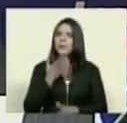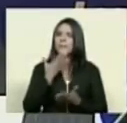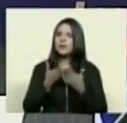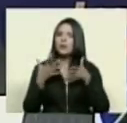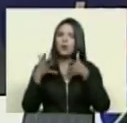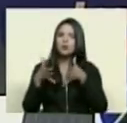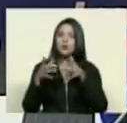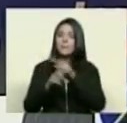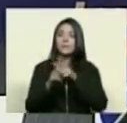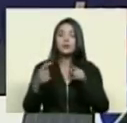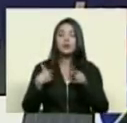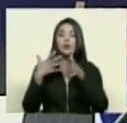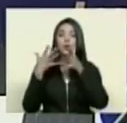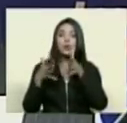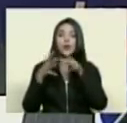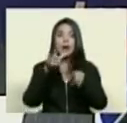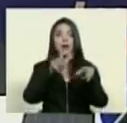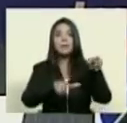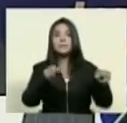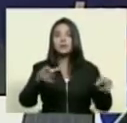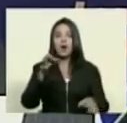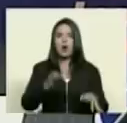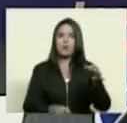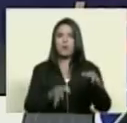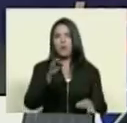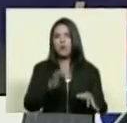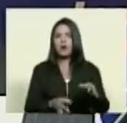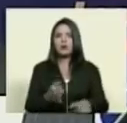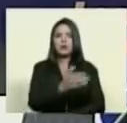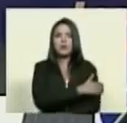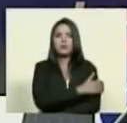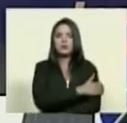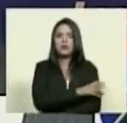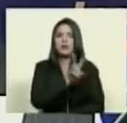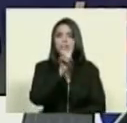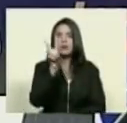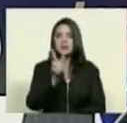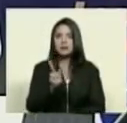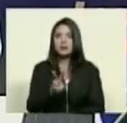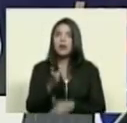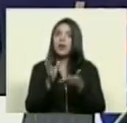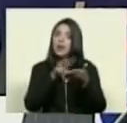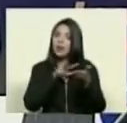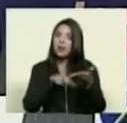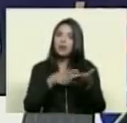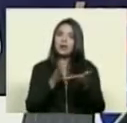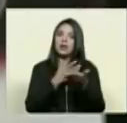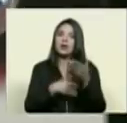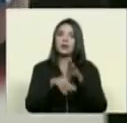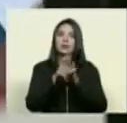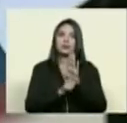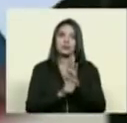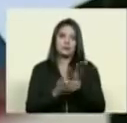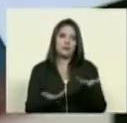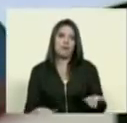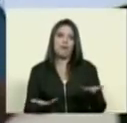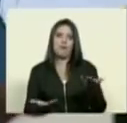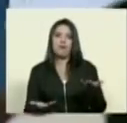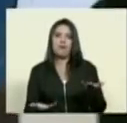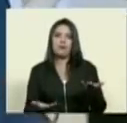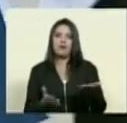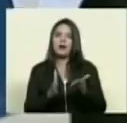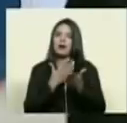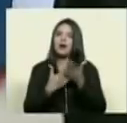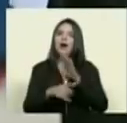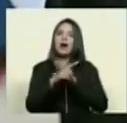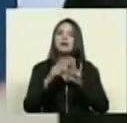consejo, pero yo les recomendaría a los sesudos abogados de la oposición venezolana que se lean la Constitución. En su